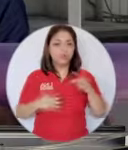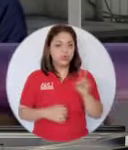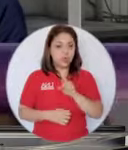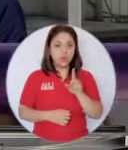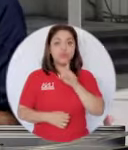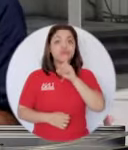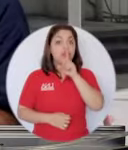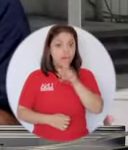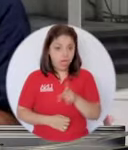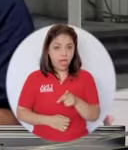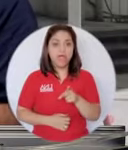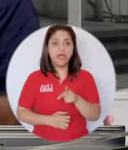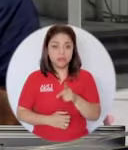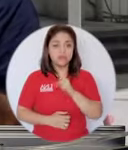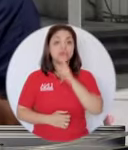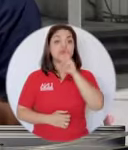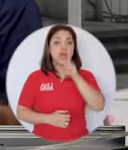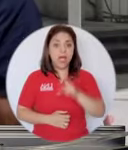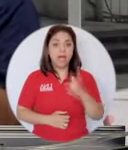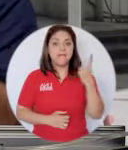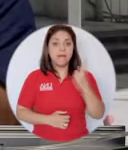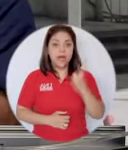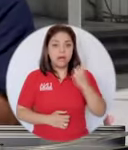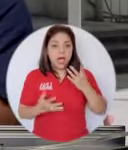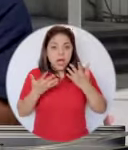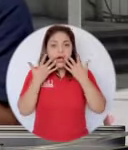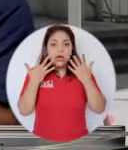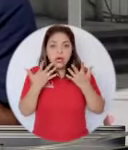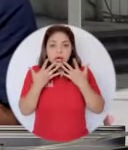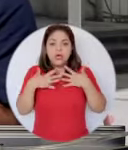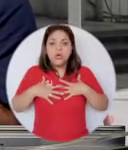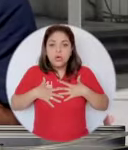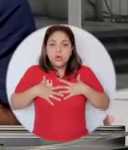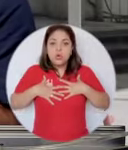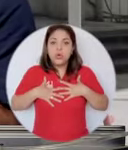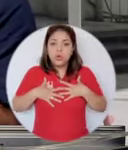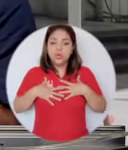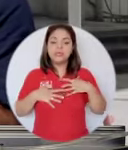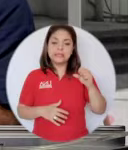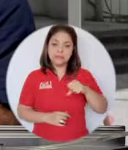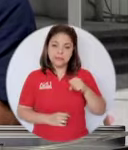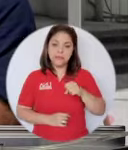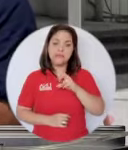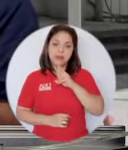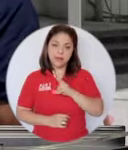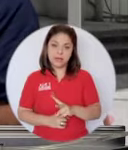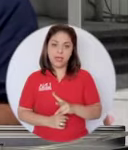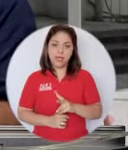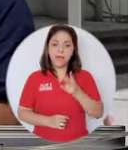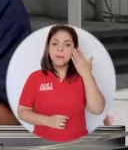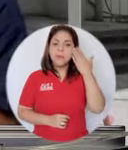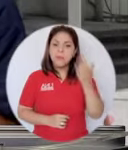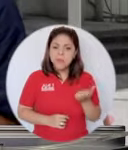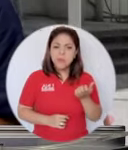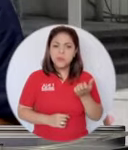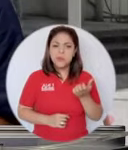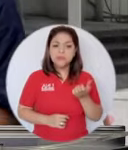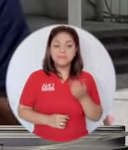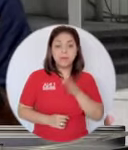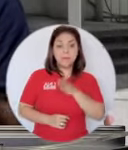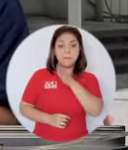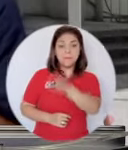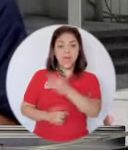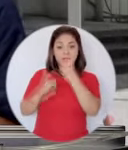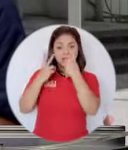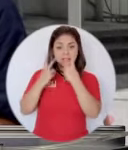la gente lo está padeciendo. Respiratorio. Porque cuando se van a hacer los exámenes, efectivamente, el